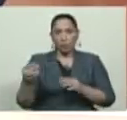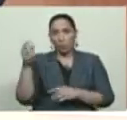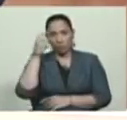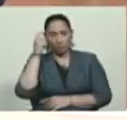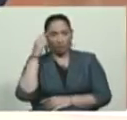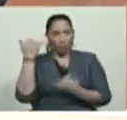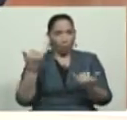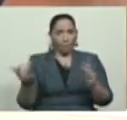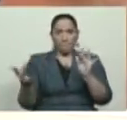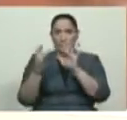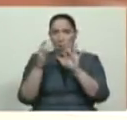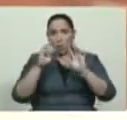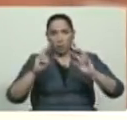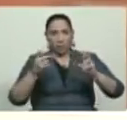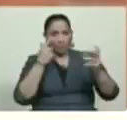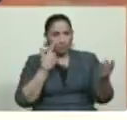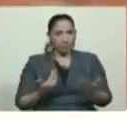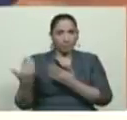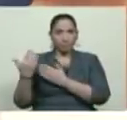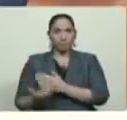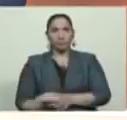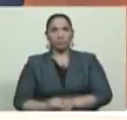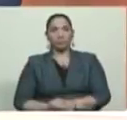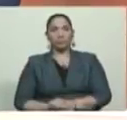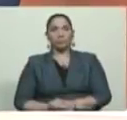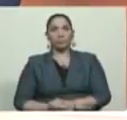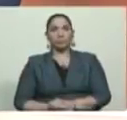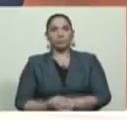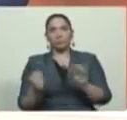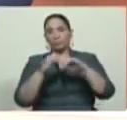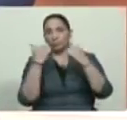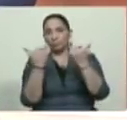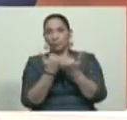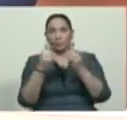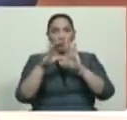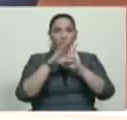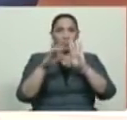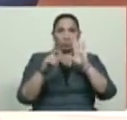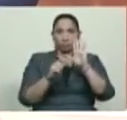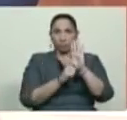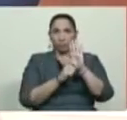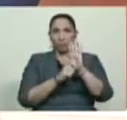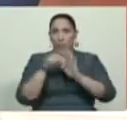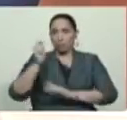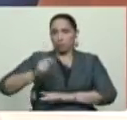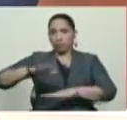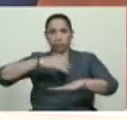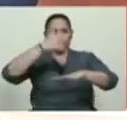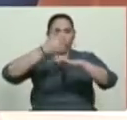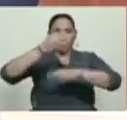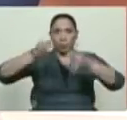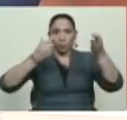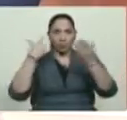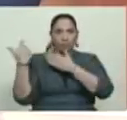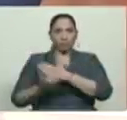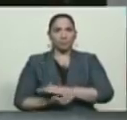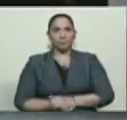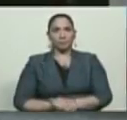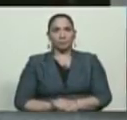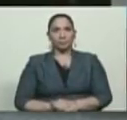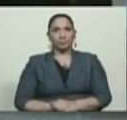vivo y directo en otra materia con nuestro compañero Roger Villegas a la Sala Constitucional del Tribunal Supremo de Justicia. Adelante, Roger, feliz tarde.